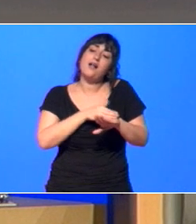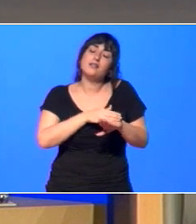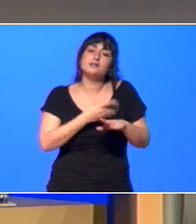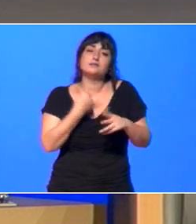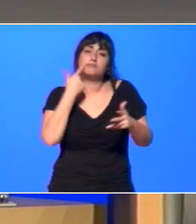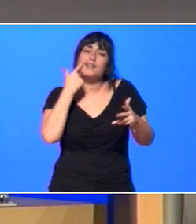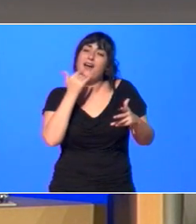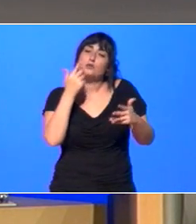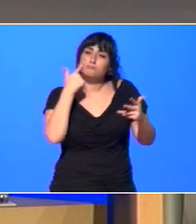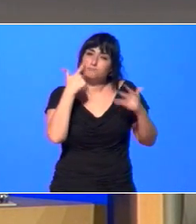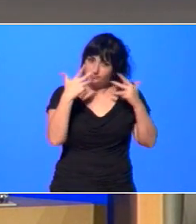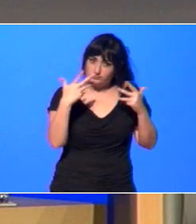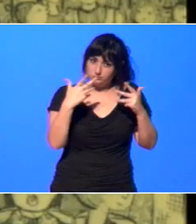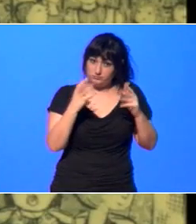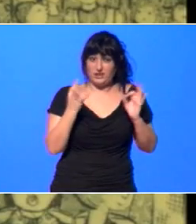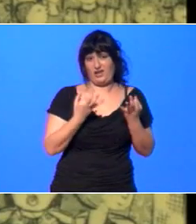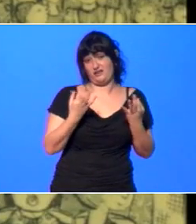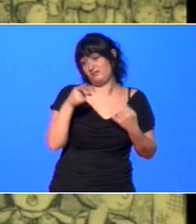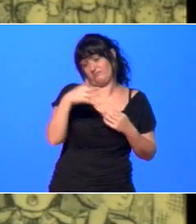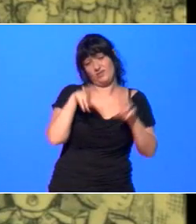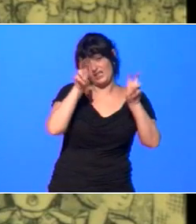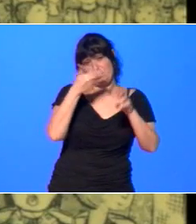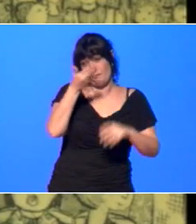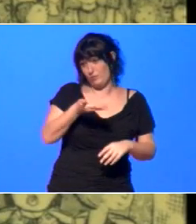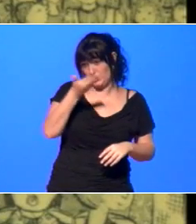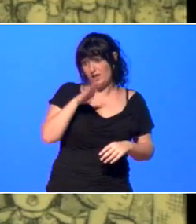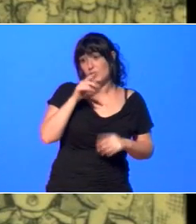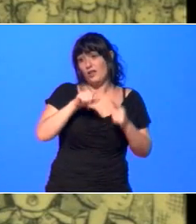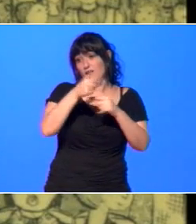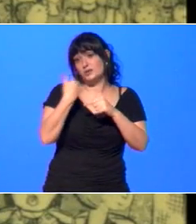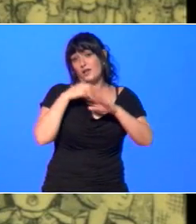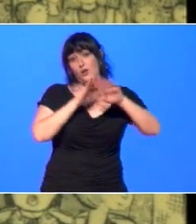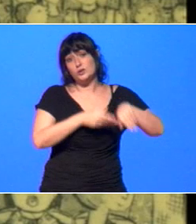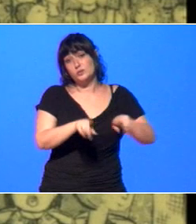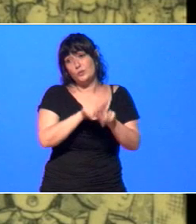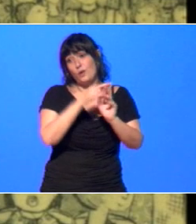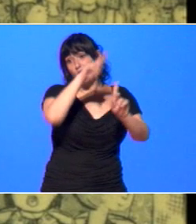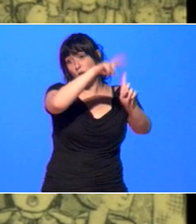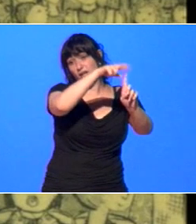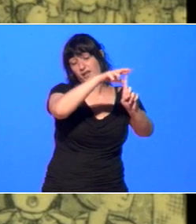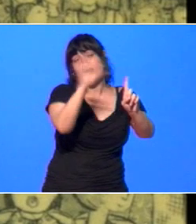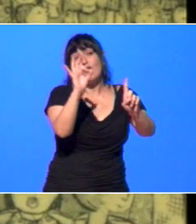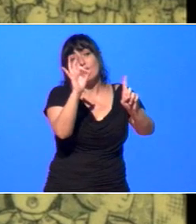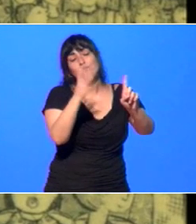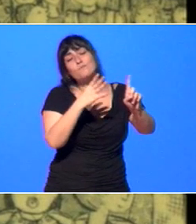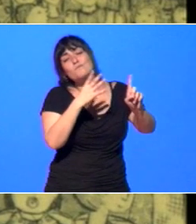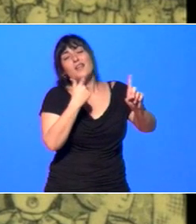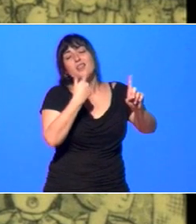elemento importante, porque en último término va a ser también el referente, podríamos decir, la motivación